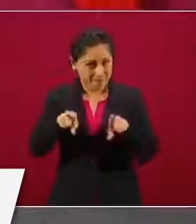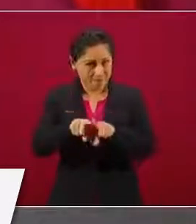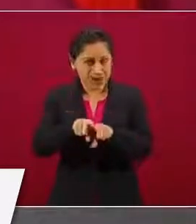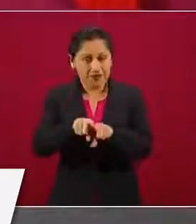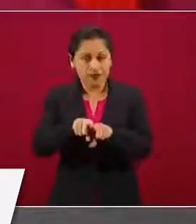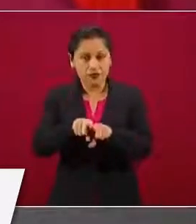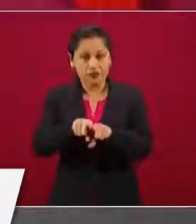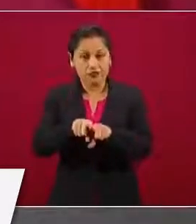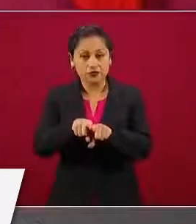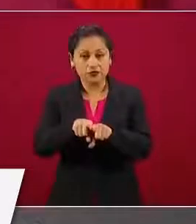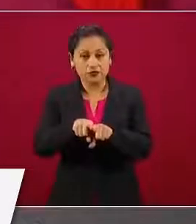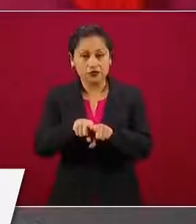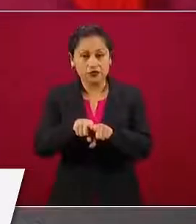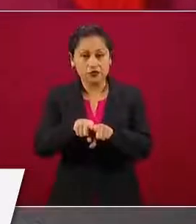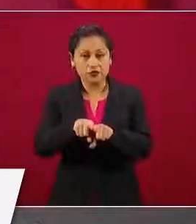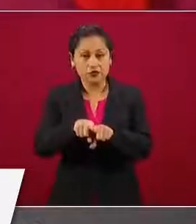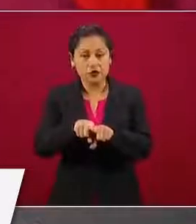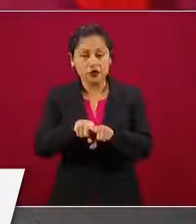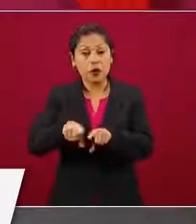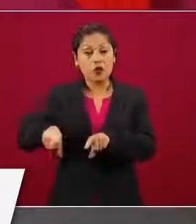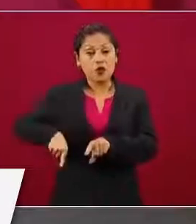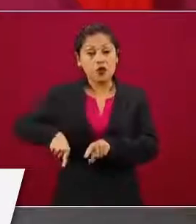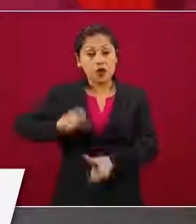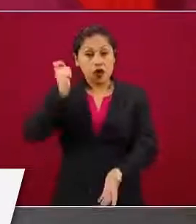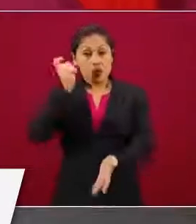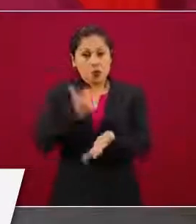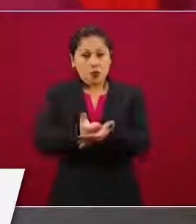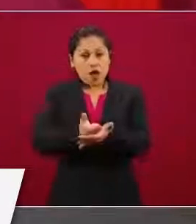siguen administrando los extranjeros los ferrocarriles,